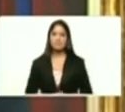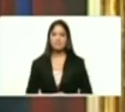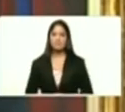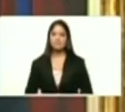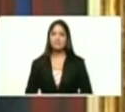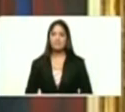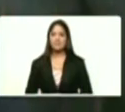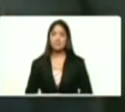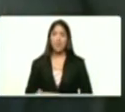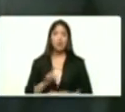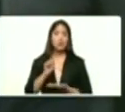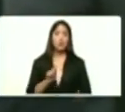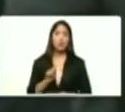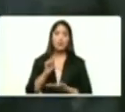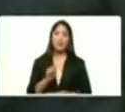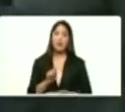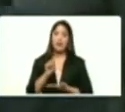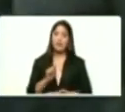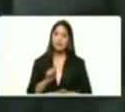toneladas,